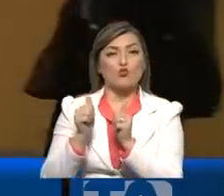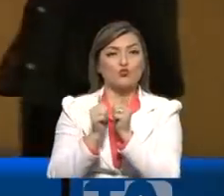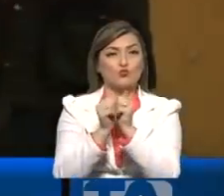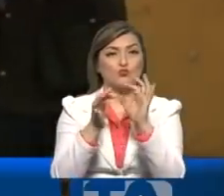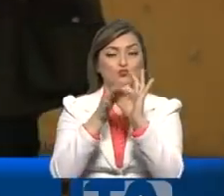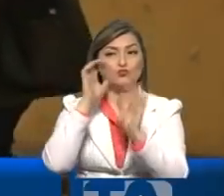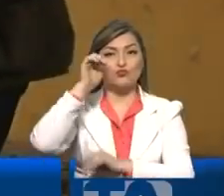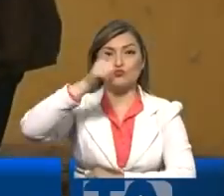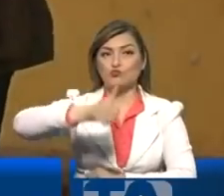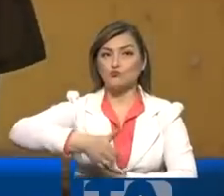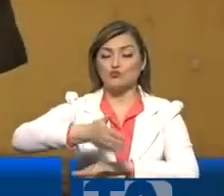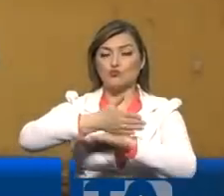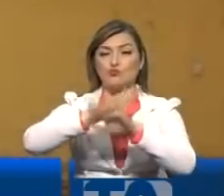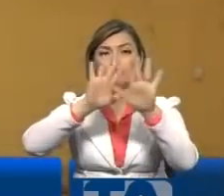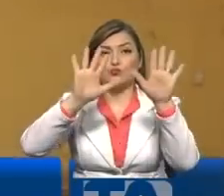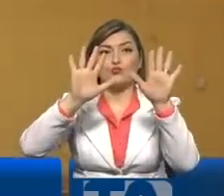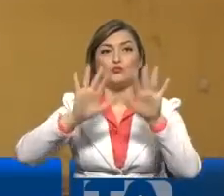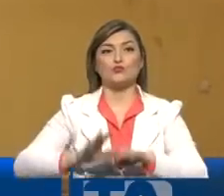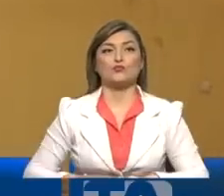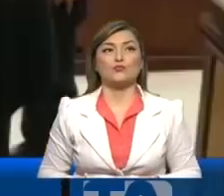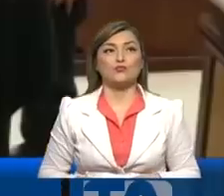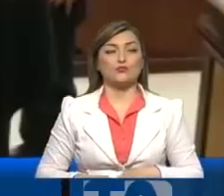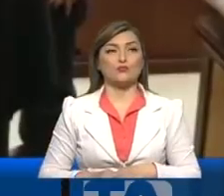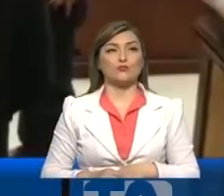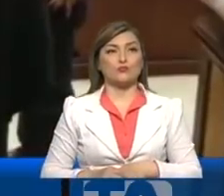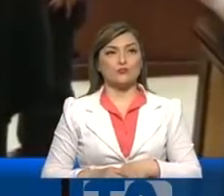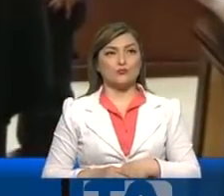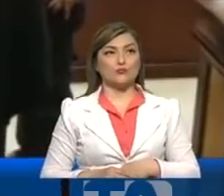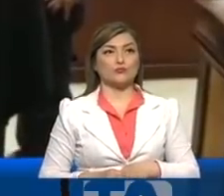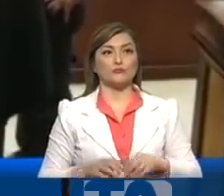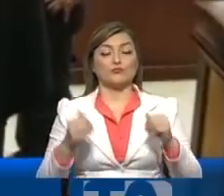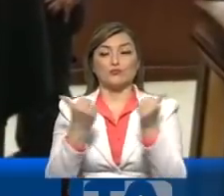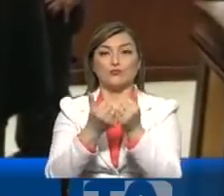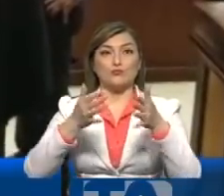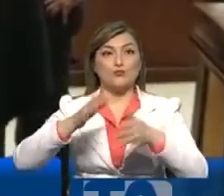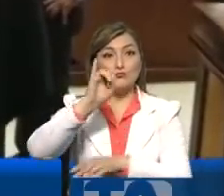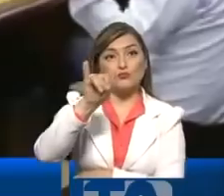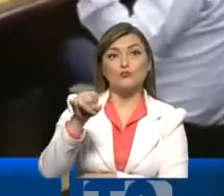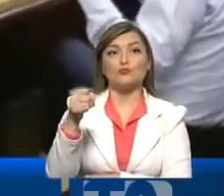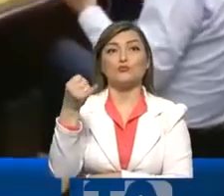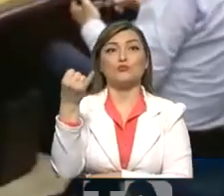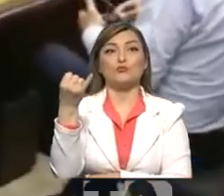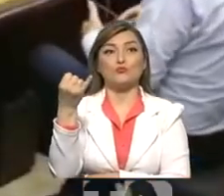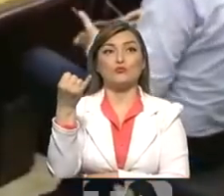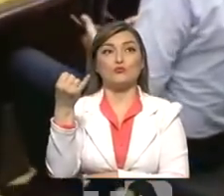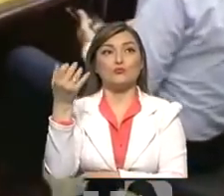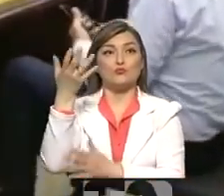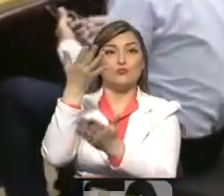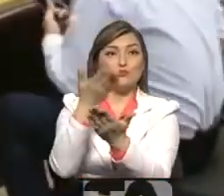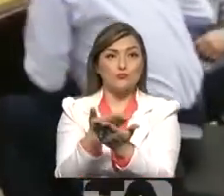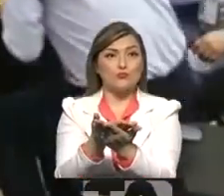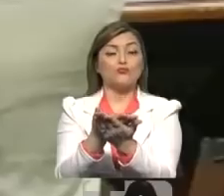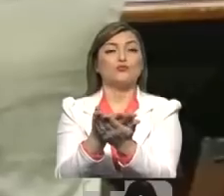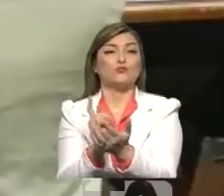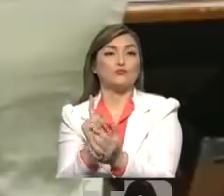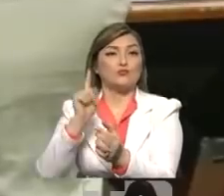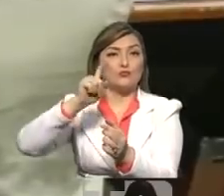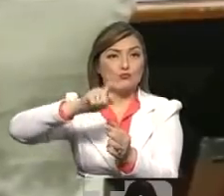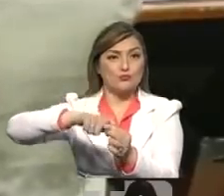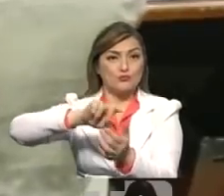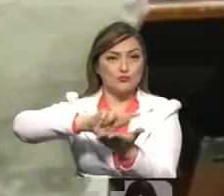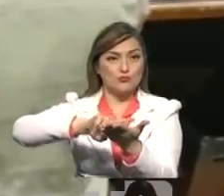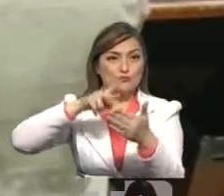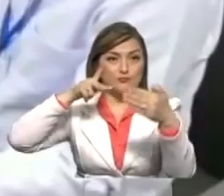alianza hasta mañana antes de las 10. Mientras tanto, los asambleístas durante este jueves llegaron al pleno a registrarse para la